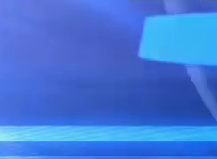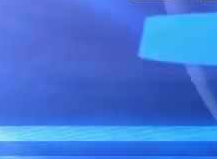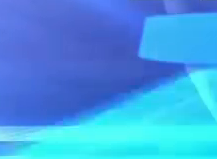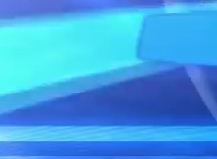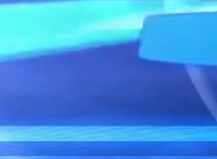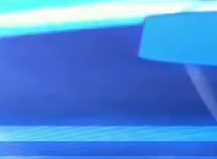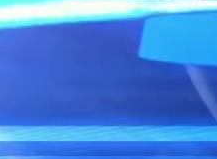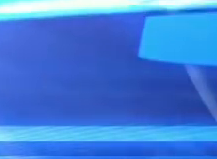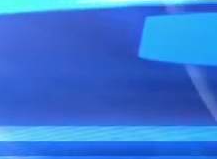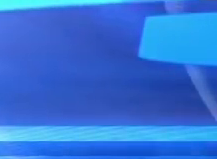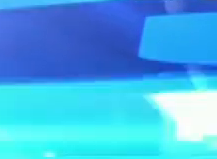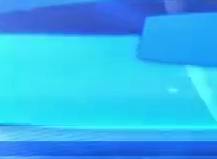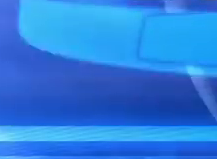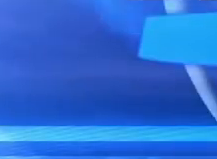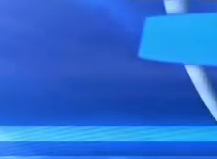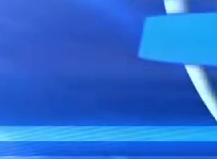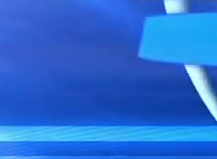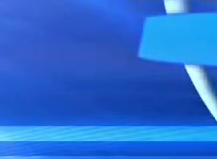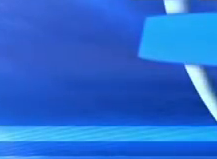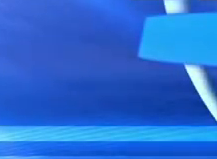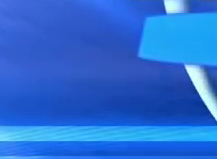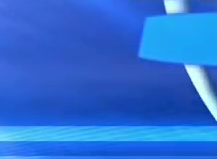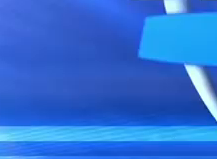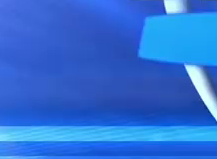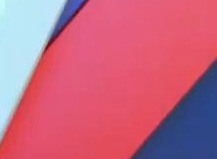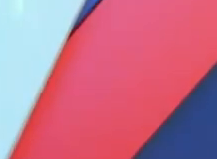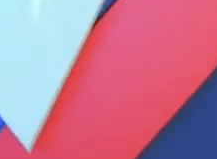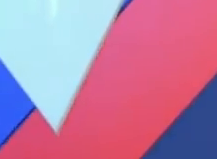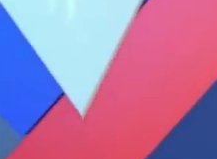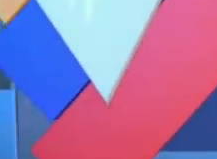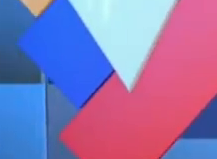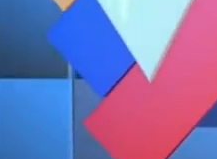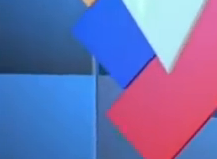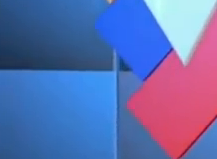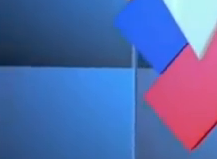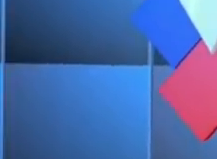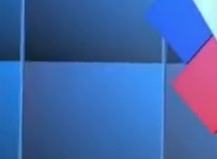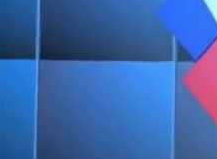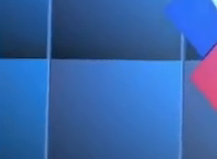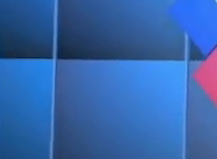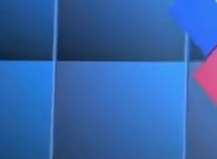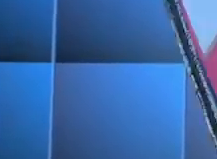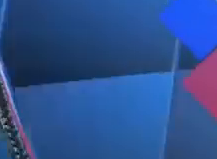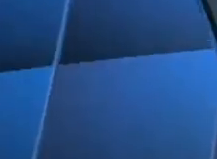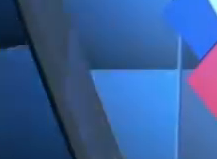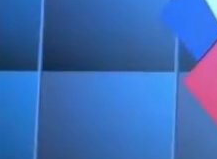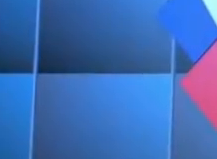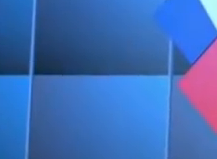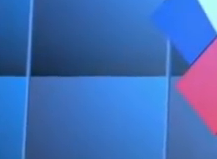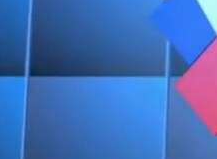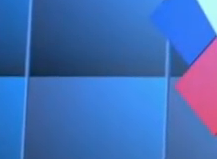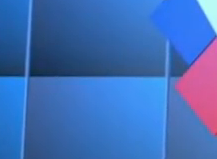siempre en la comunidad. La comunidad. Consulta 2018.